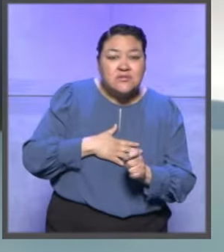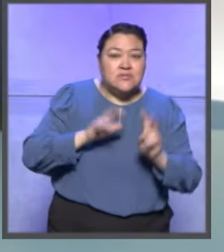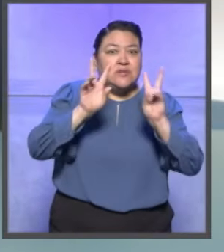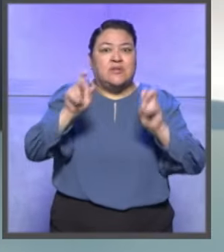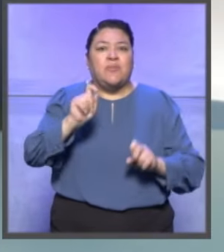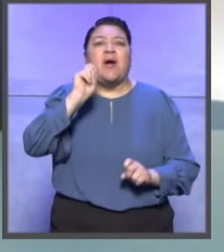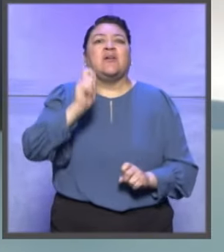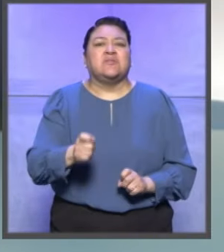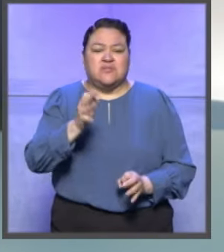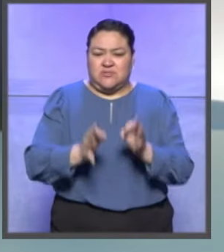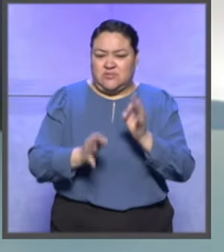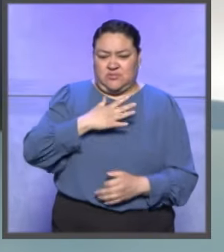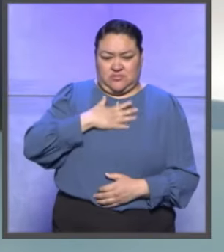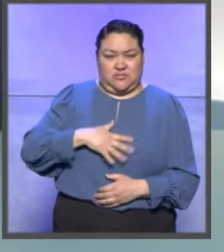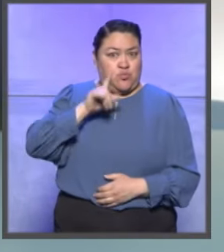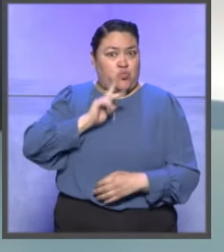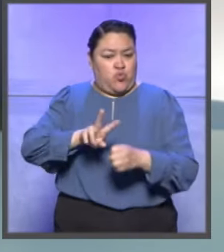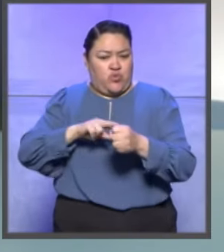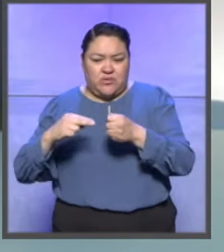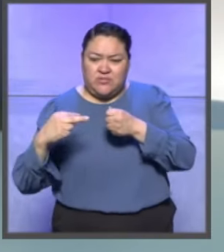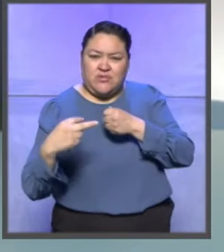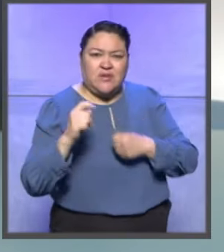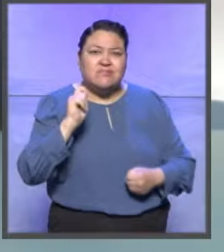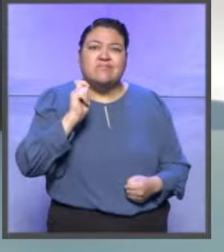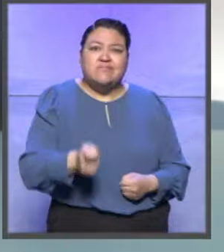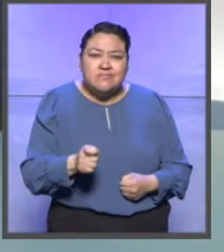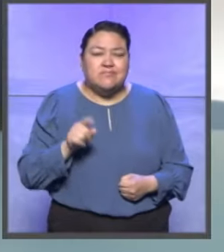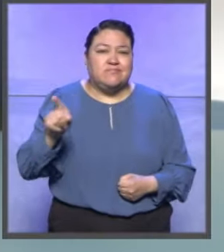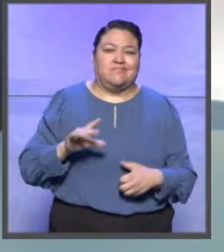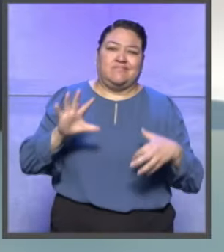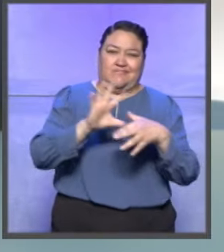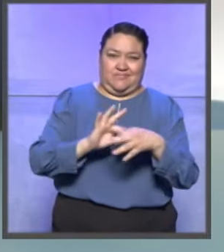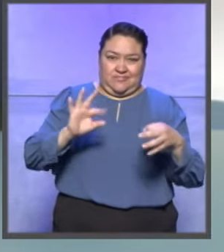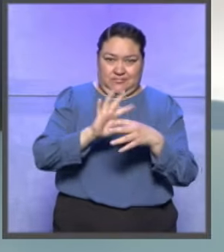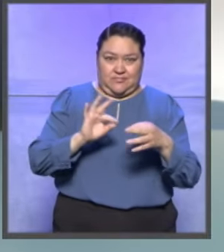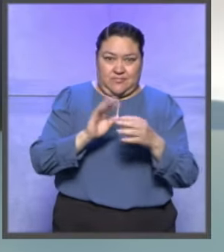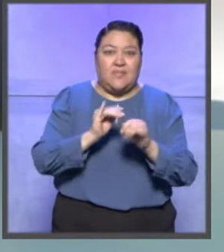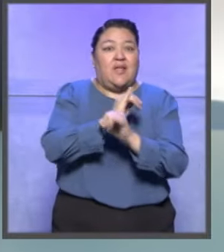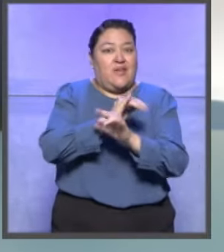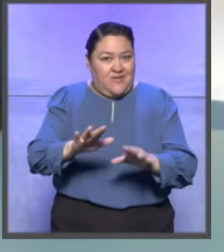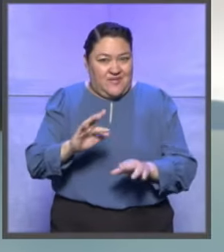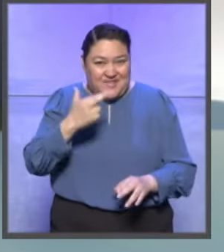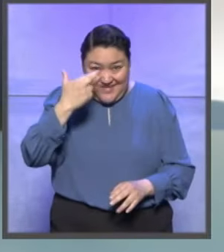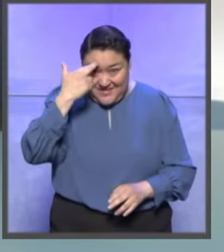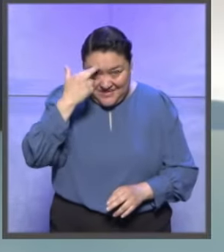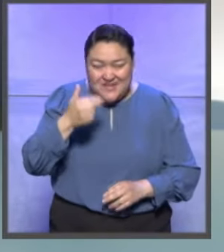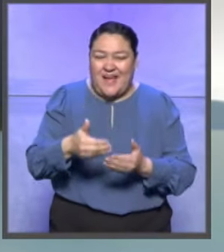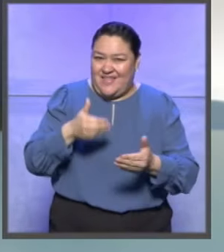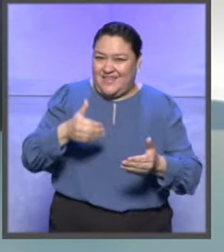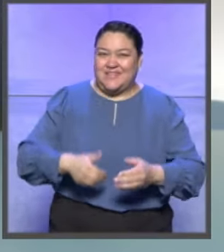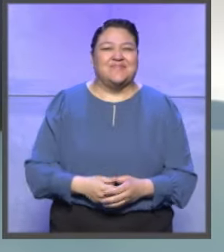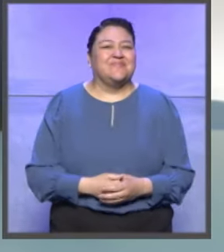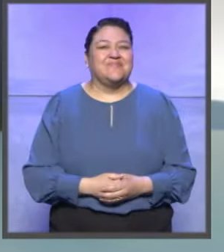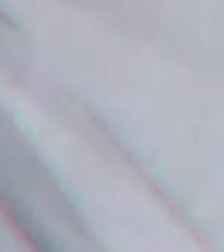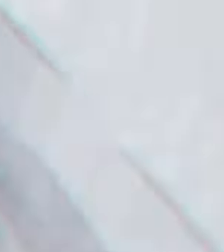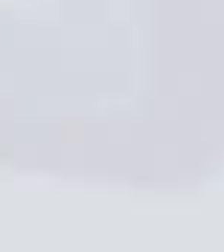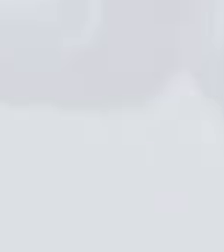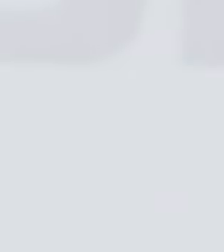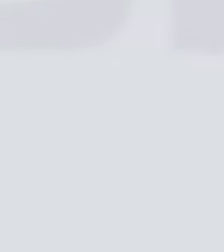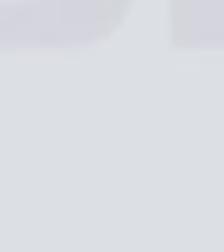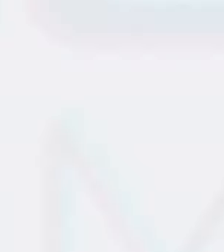tema, justicia desde la perspectiva de género. Vamos a la información como siempre antes de esta entrevista.